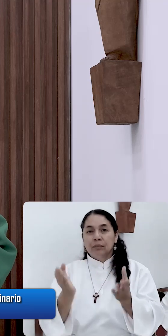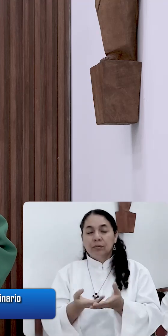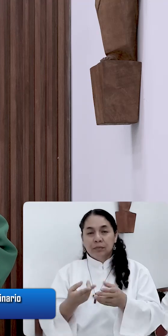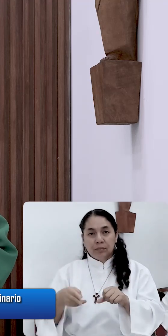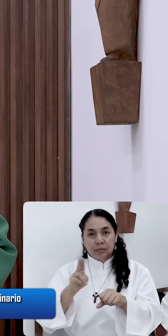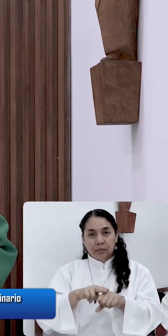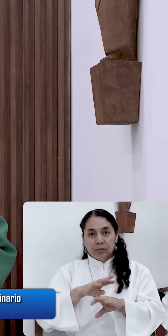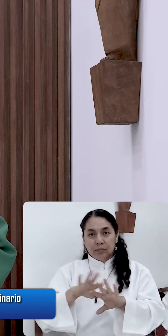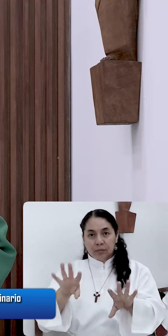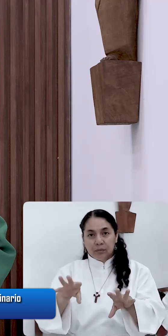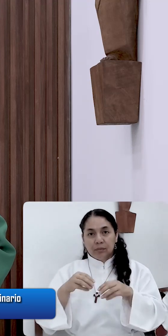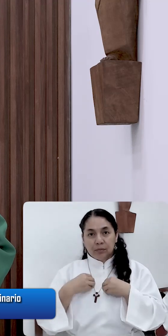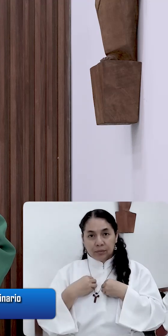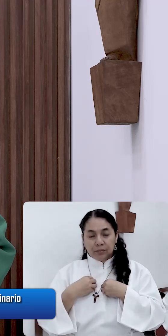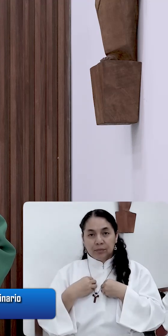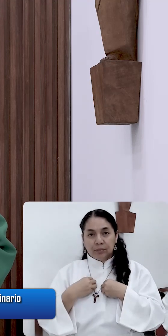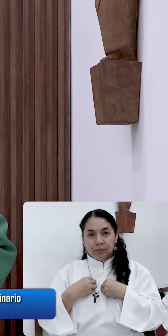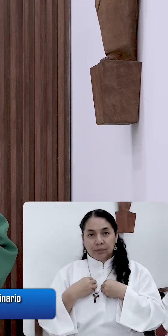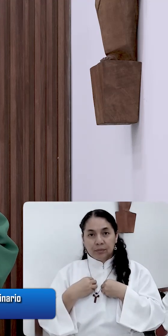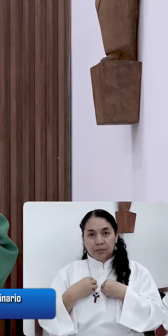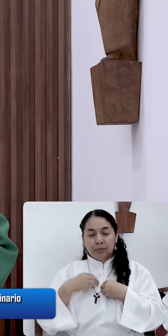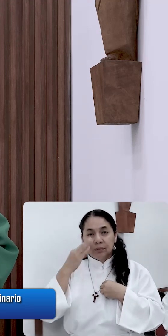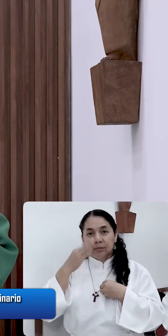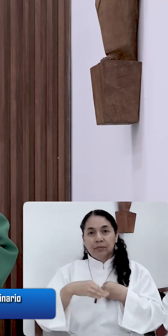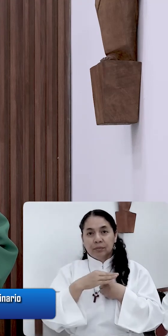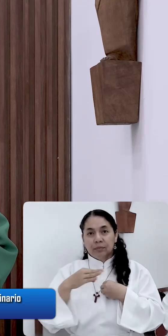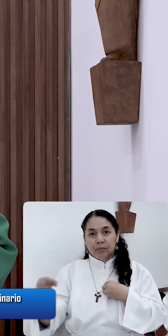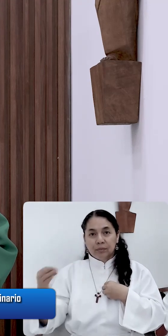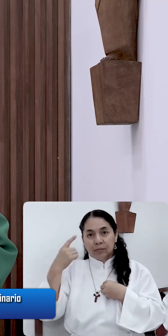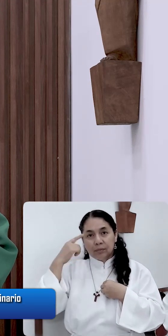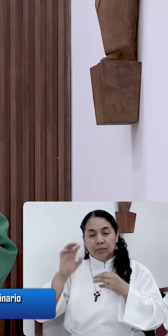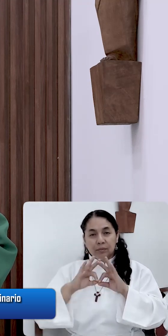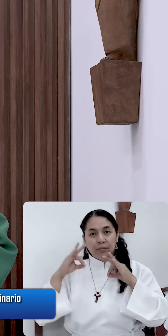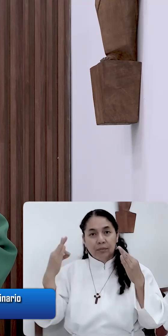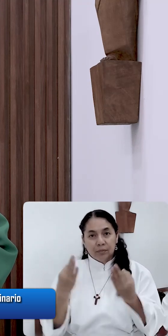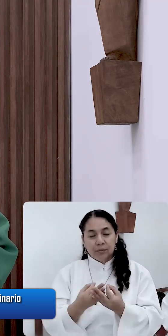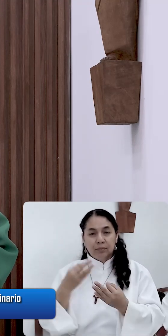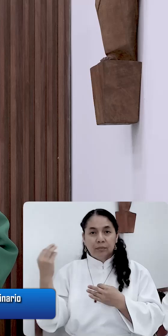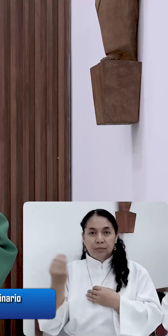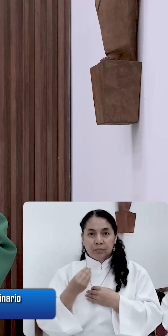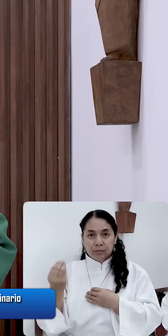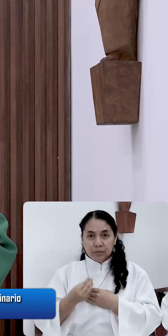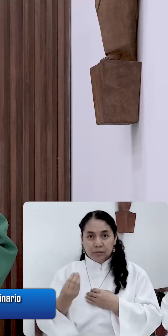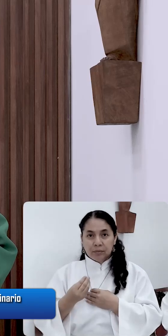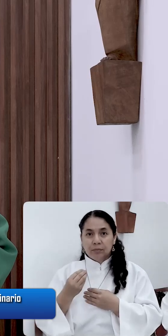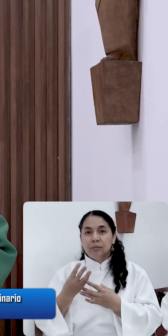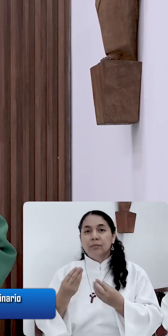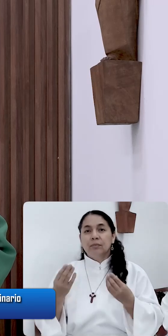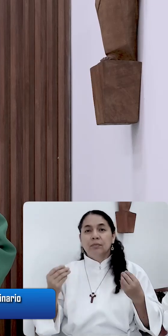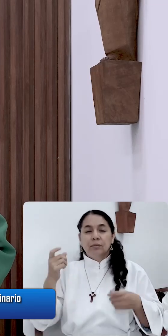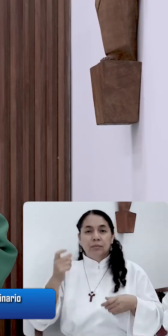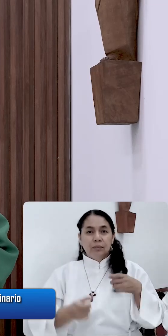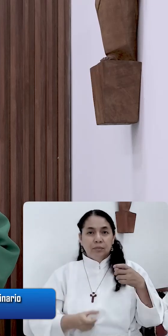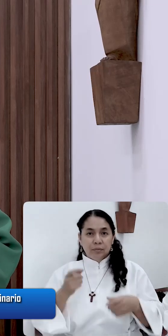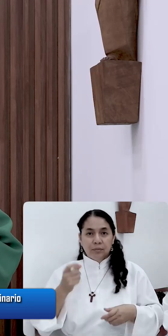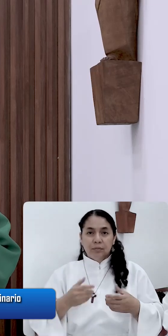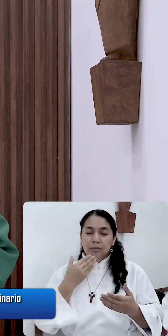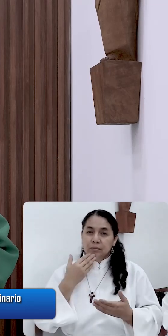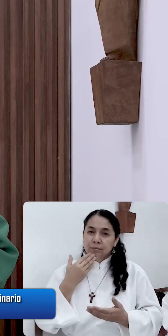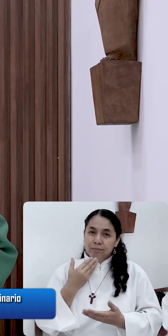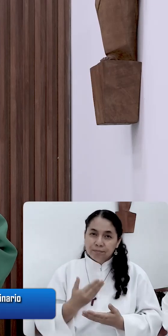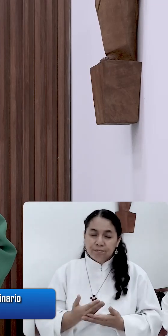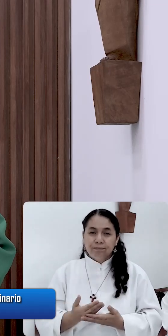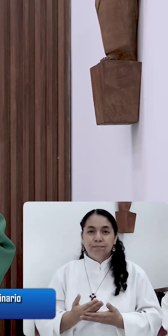hemos recibido de Dios. Bendiciones para las familias, para los jóvenes, para tantas personas,